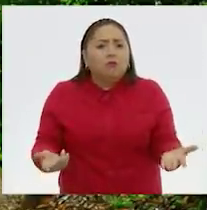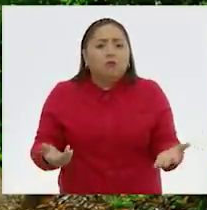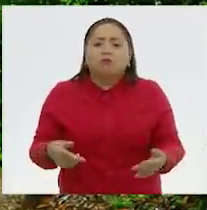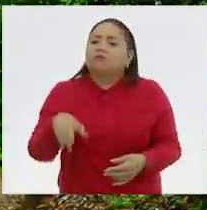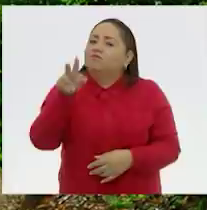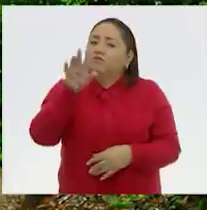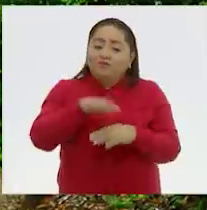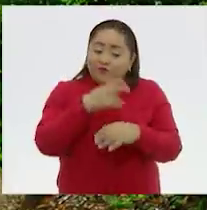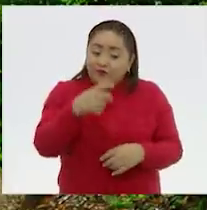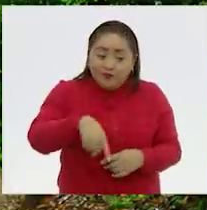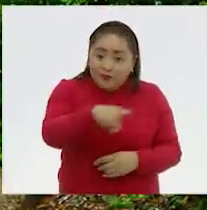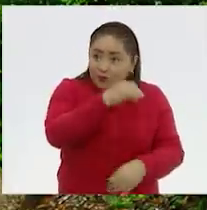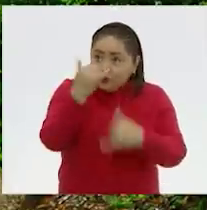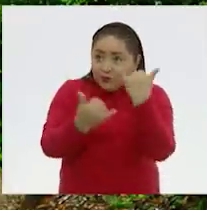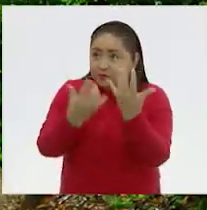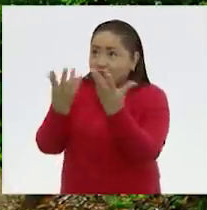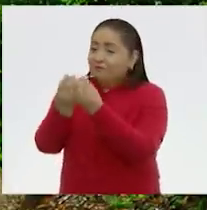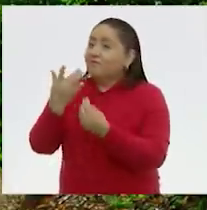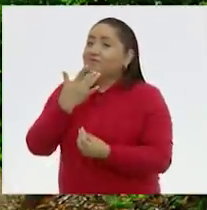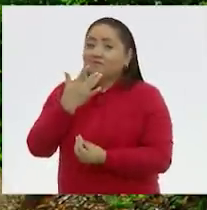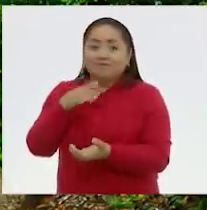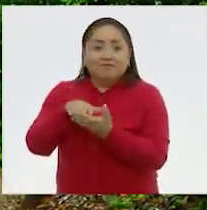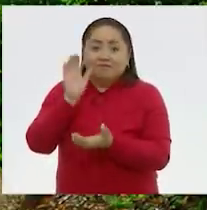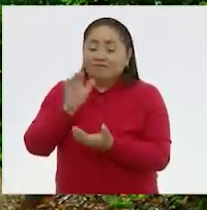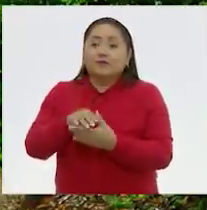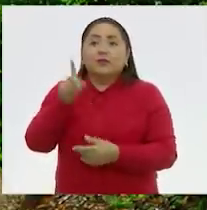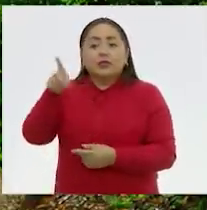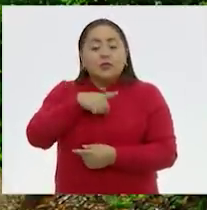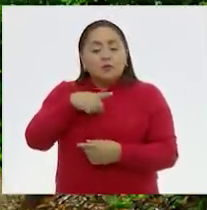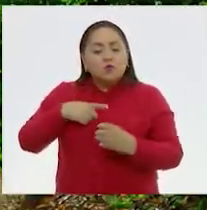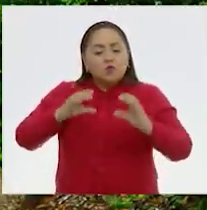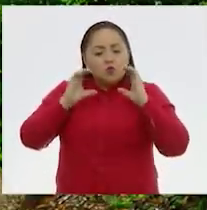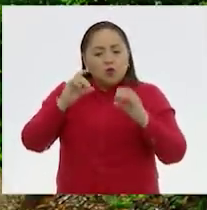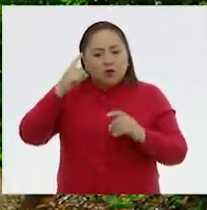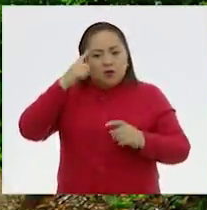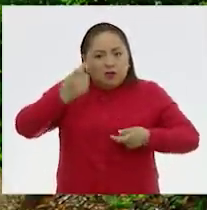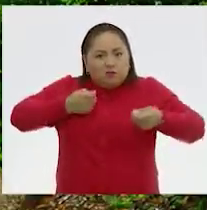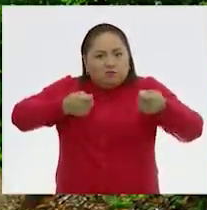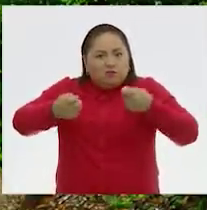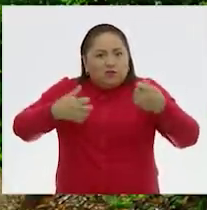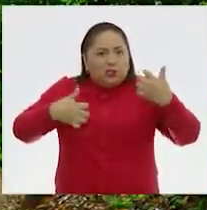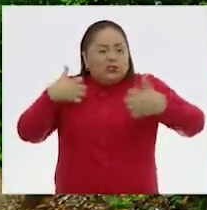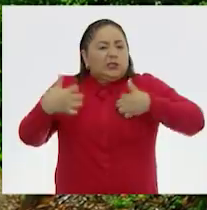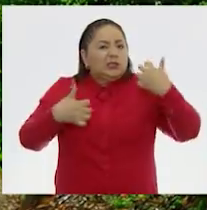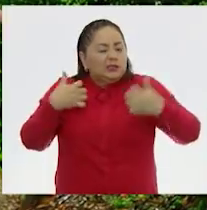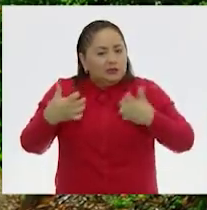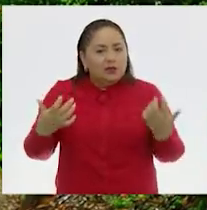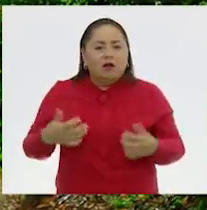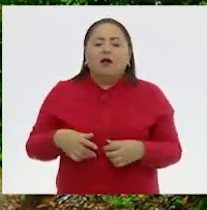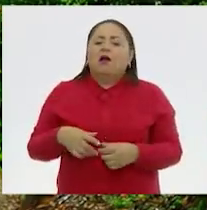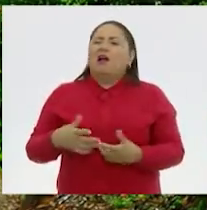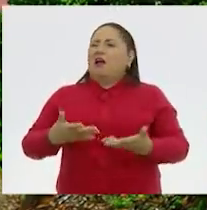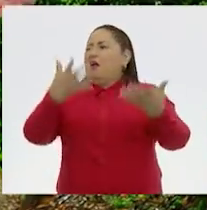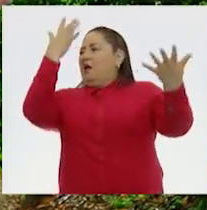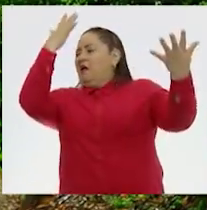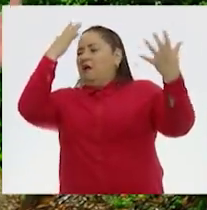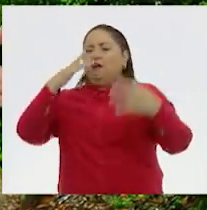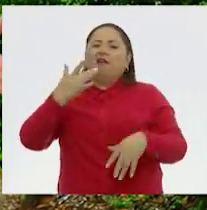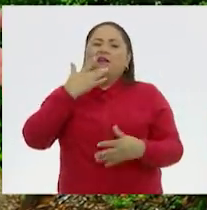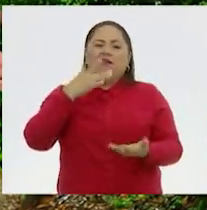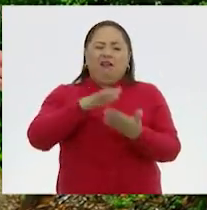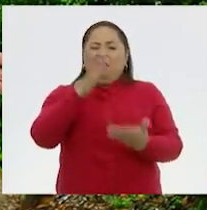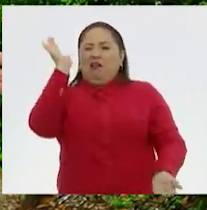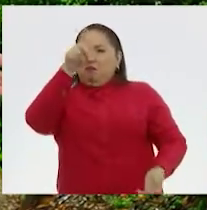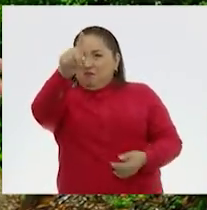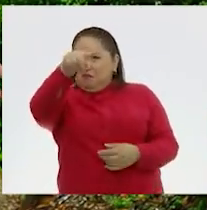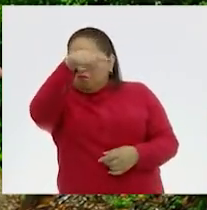Nadie va a querer jugar contigo si tú no controlas tus emociones. Y le dijo, ¡ah, el dinosaurio, qué